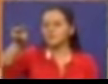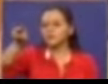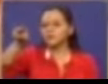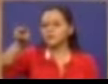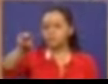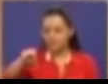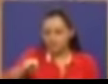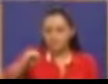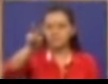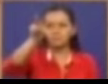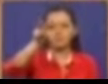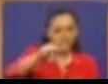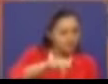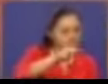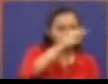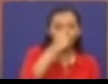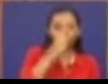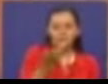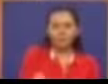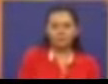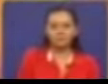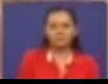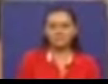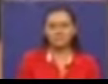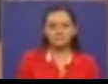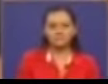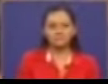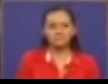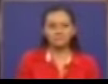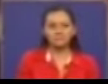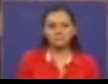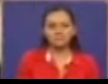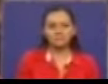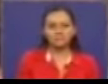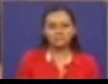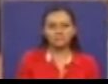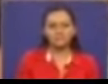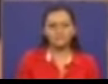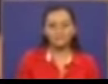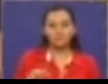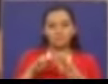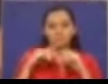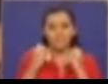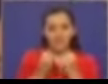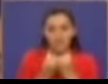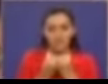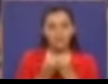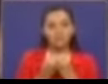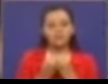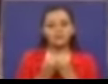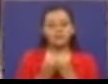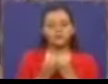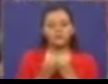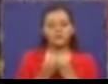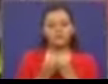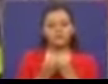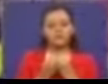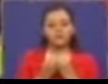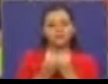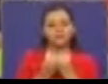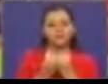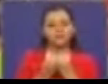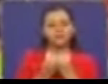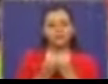los ponemos en el público, no sé cuántos ministros estén. Esteve Titola, nuestra ministra de Inclusión Económica y Social, Andrés Arau, ministro